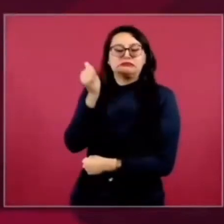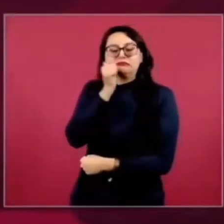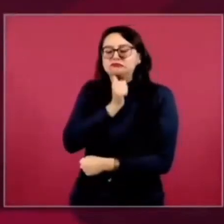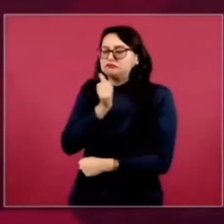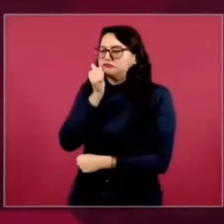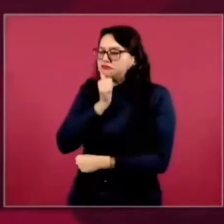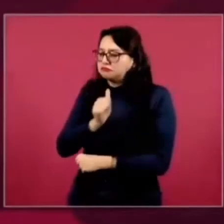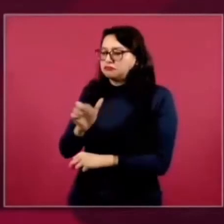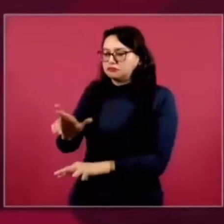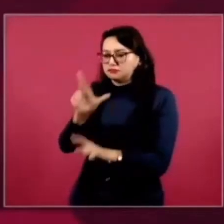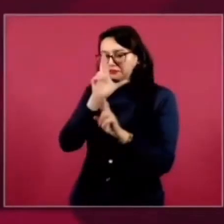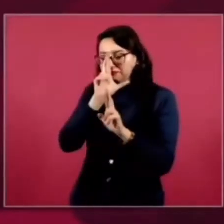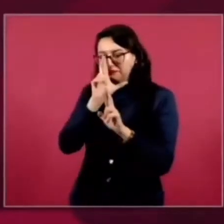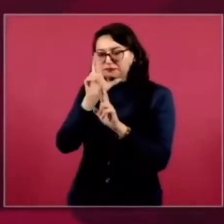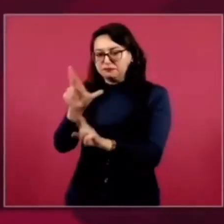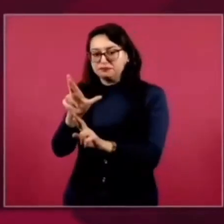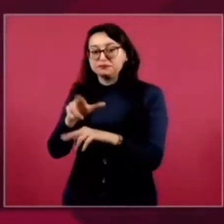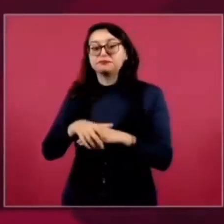mundo.